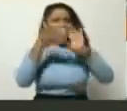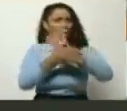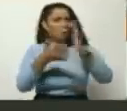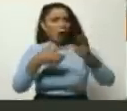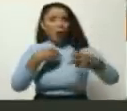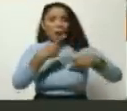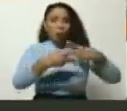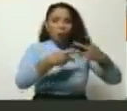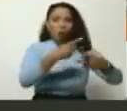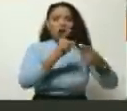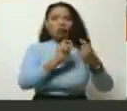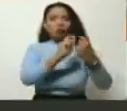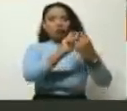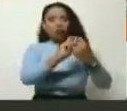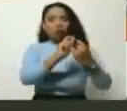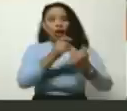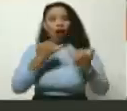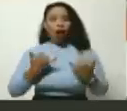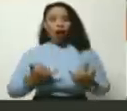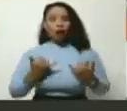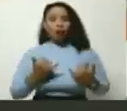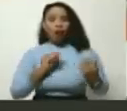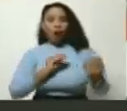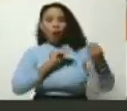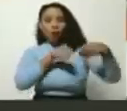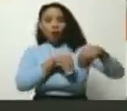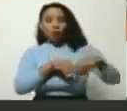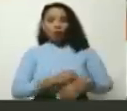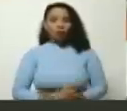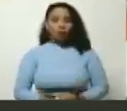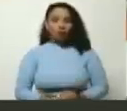proceso de diálogo y del presente acuerdo.